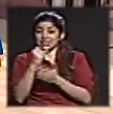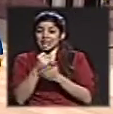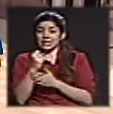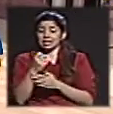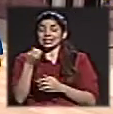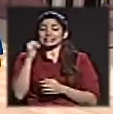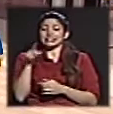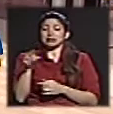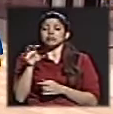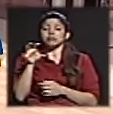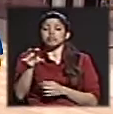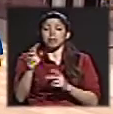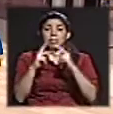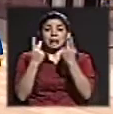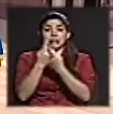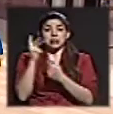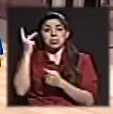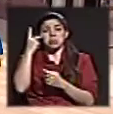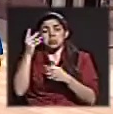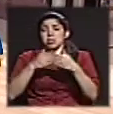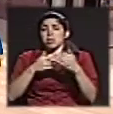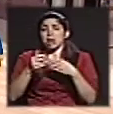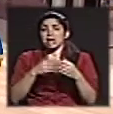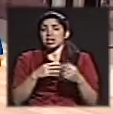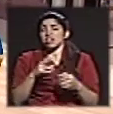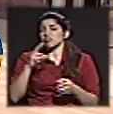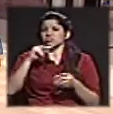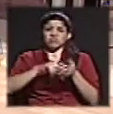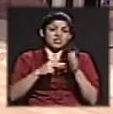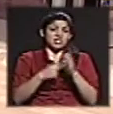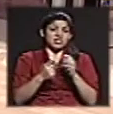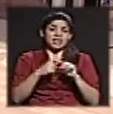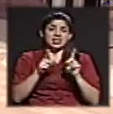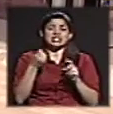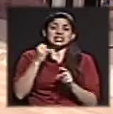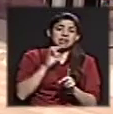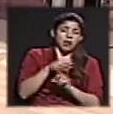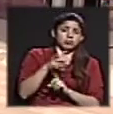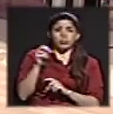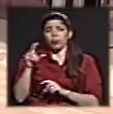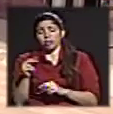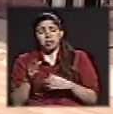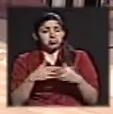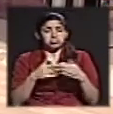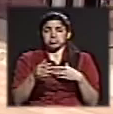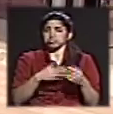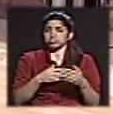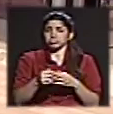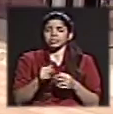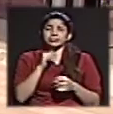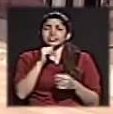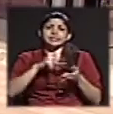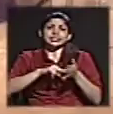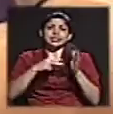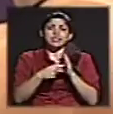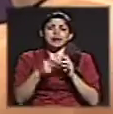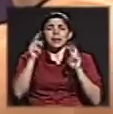partido político, cualquiera sea, no hace una diferencia en el tema de acoso político, ¿verdad? O sea, no es un